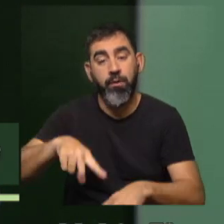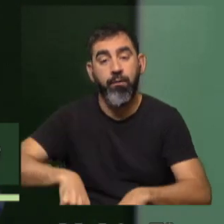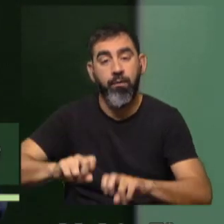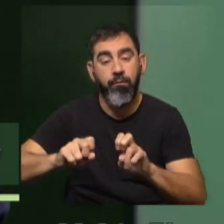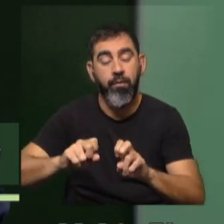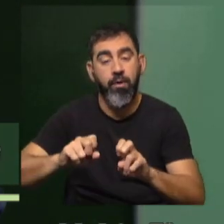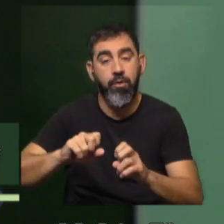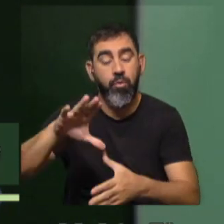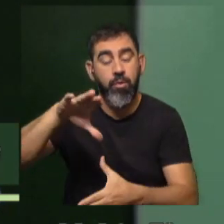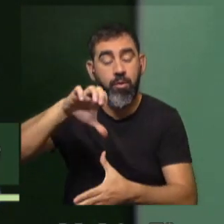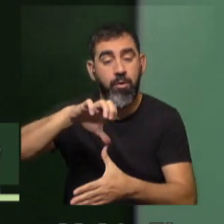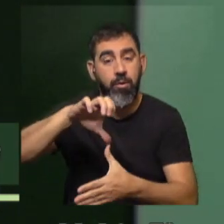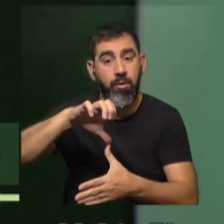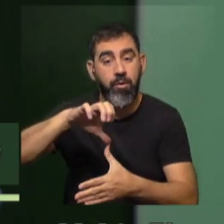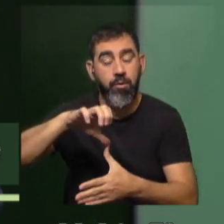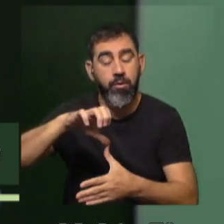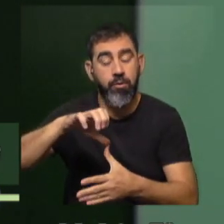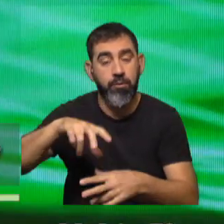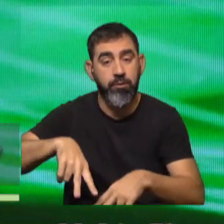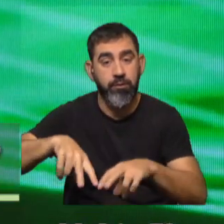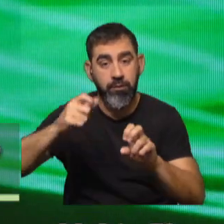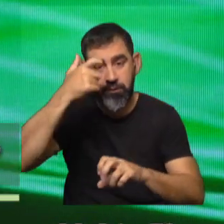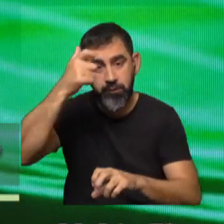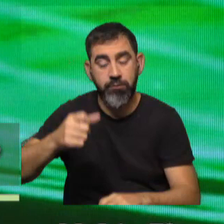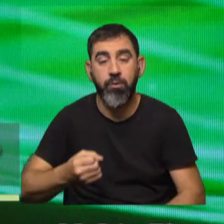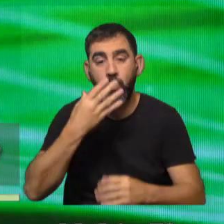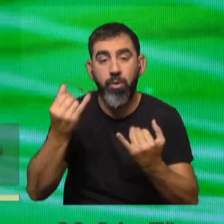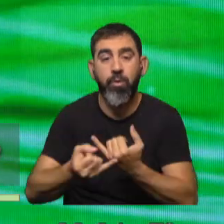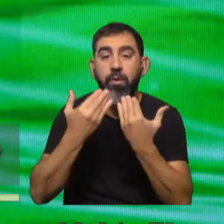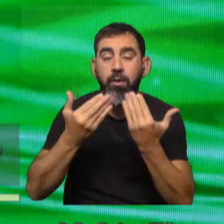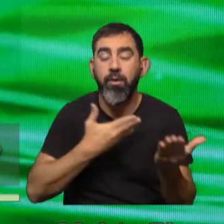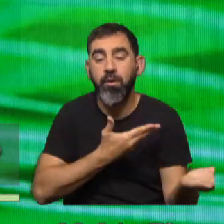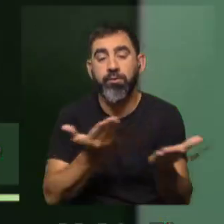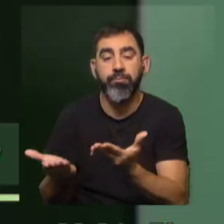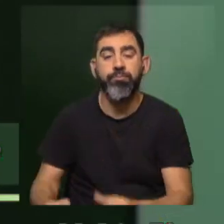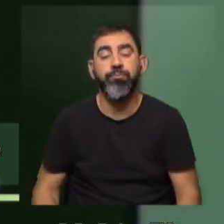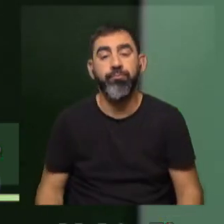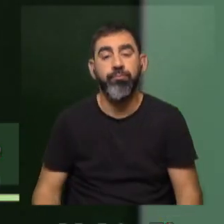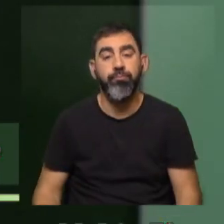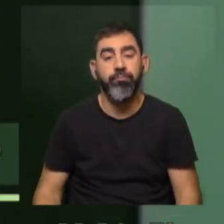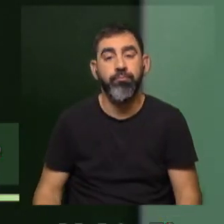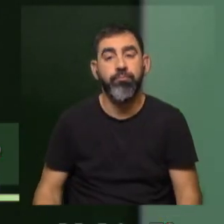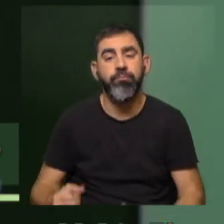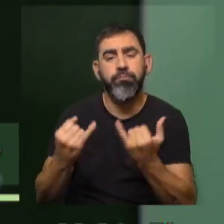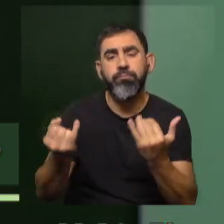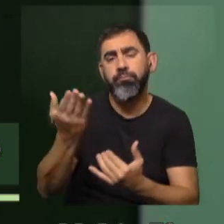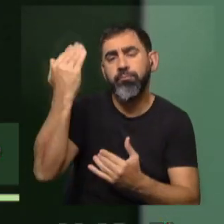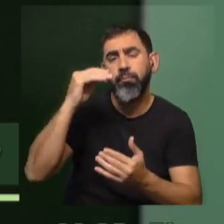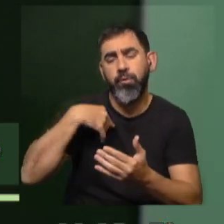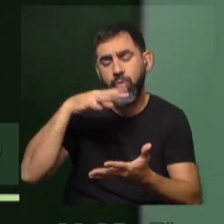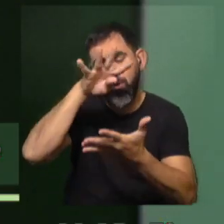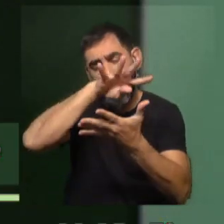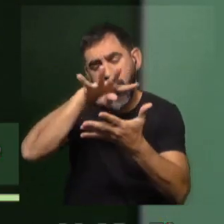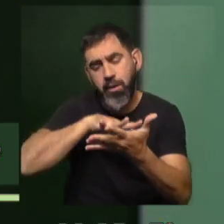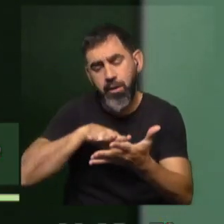un gusto gracias por por estar aquí Bueno Buenos días gracias por la invitación los otros días leía una